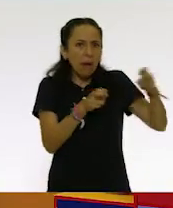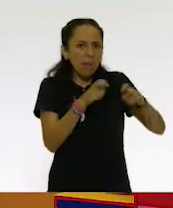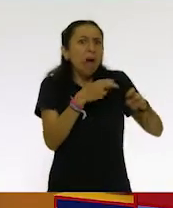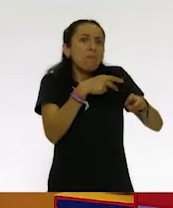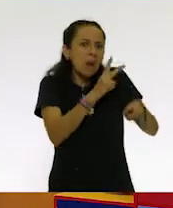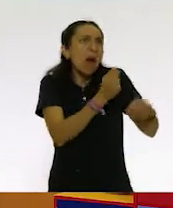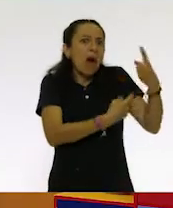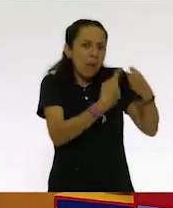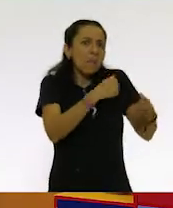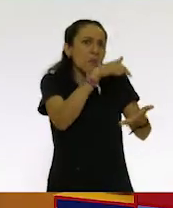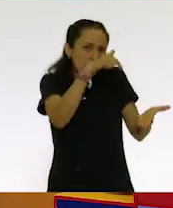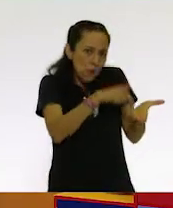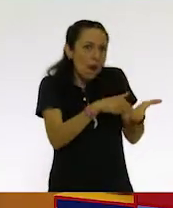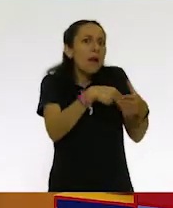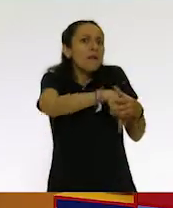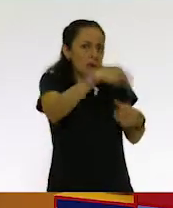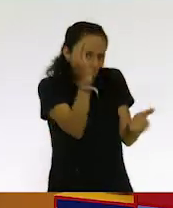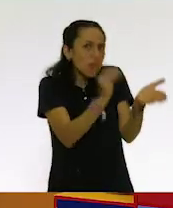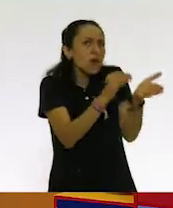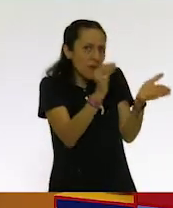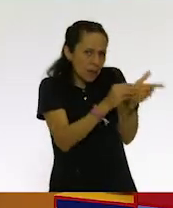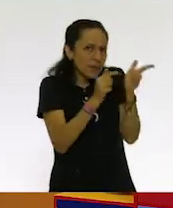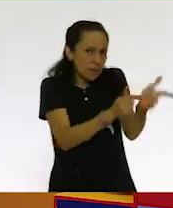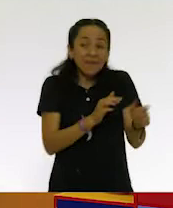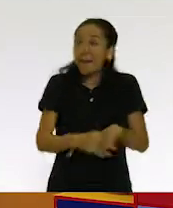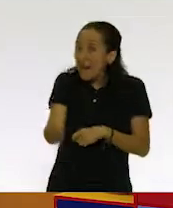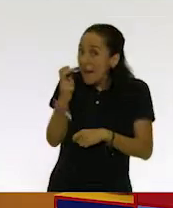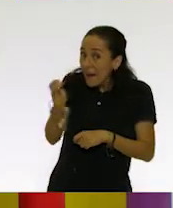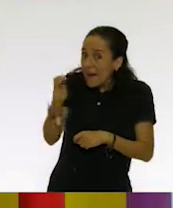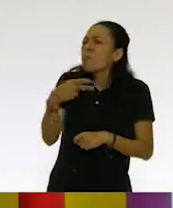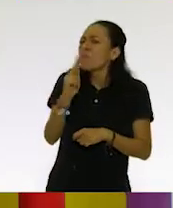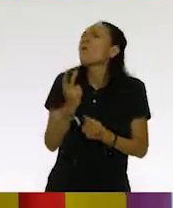¿Y cuántos lugares vacíos se iría?